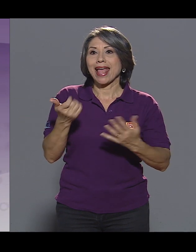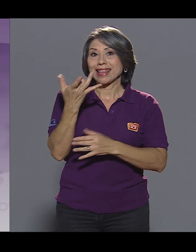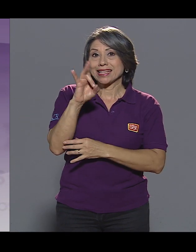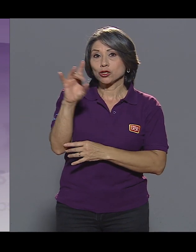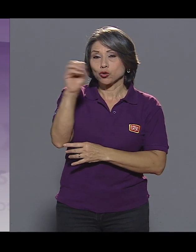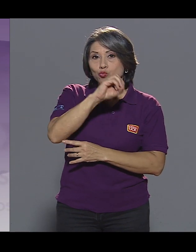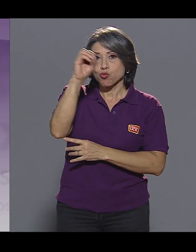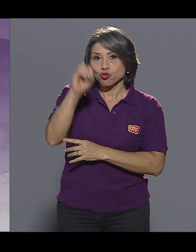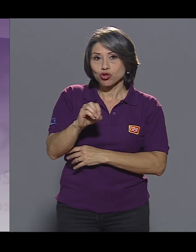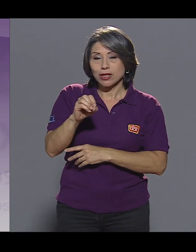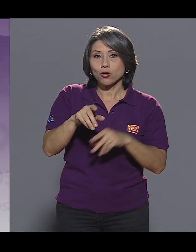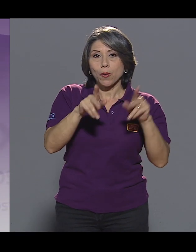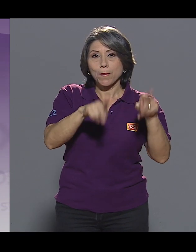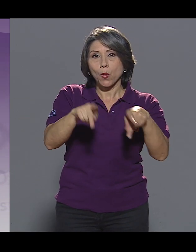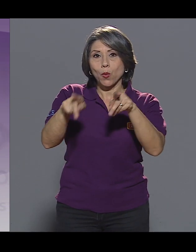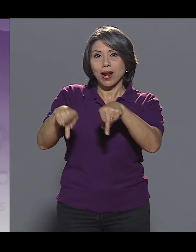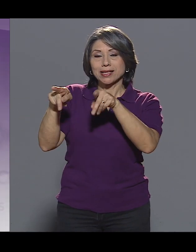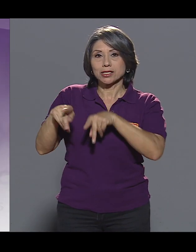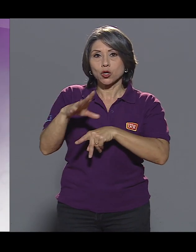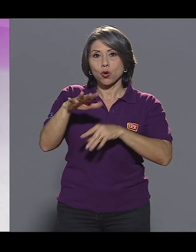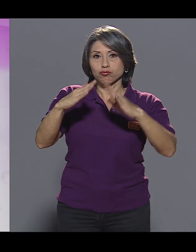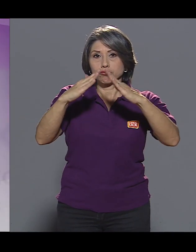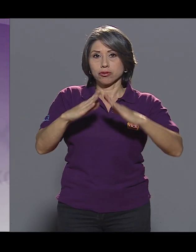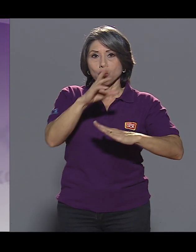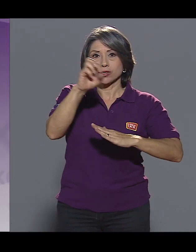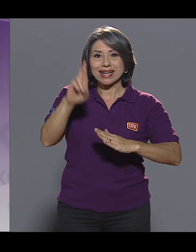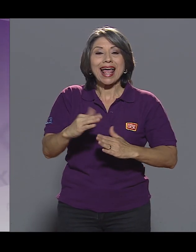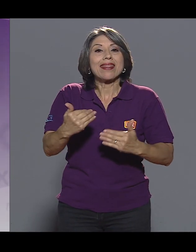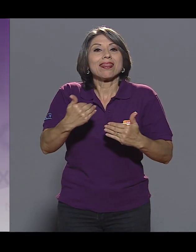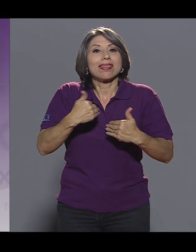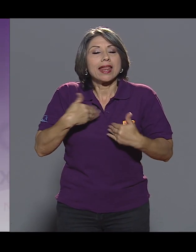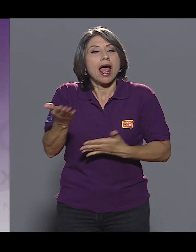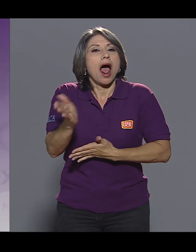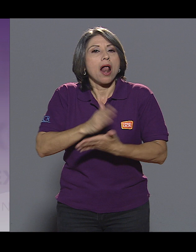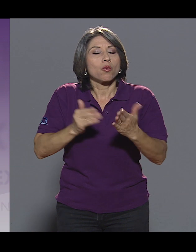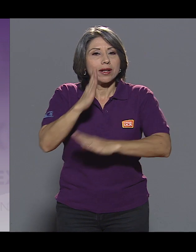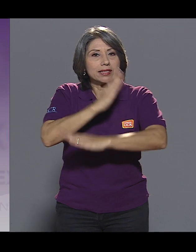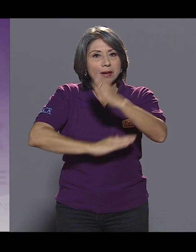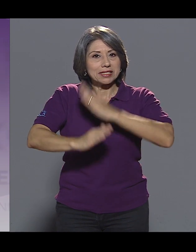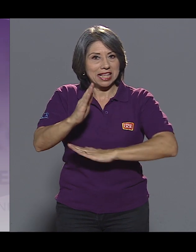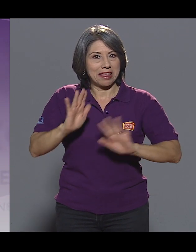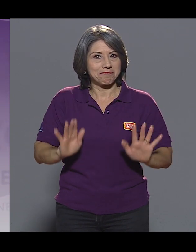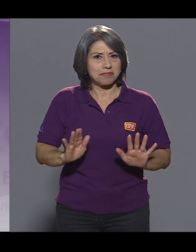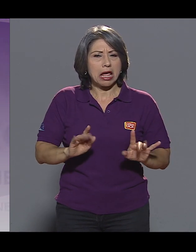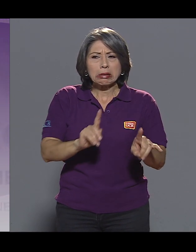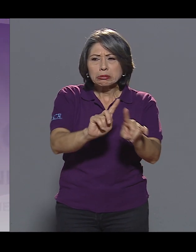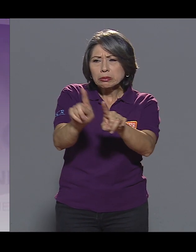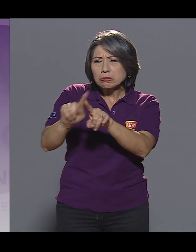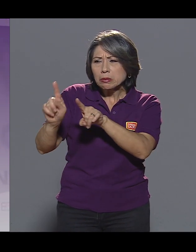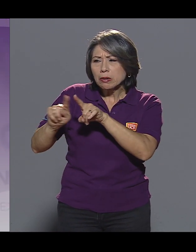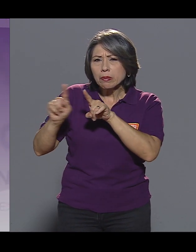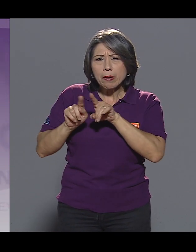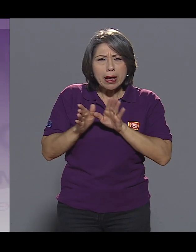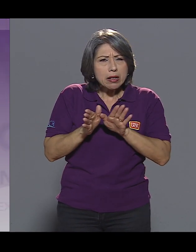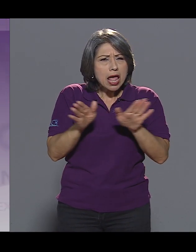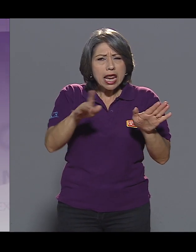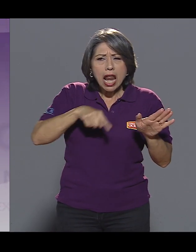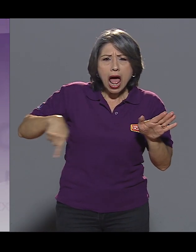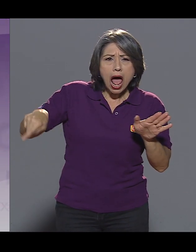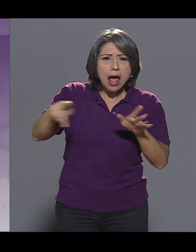18% de la población de Costa Rica tiene alguna discapacidad y dentro del universo de personas con discapacidad, cerca